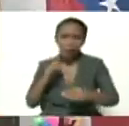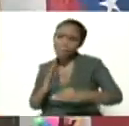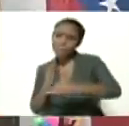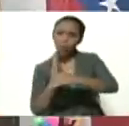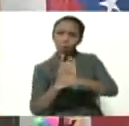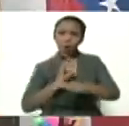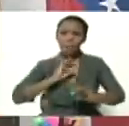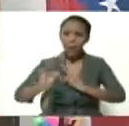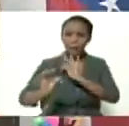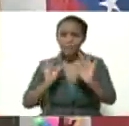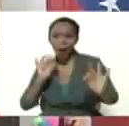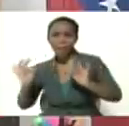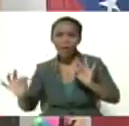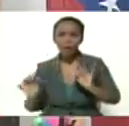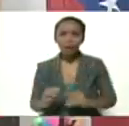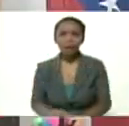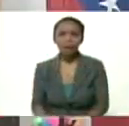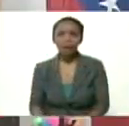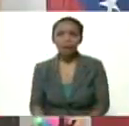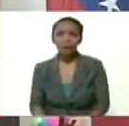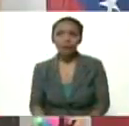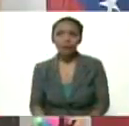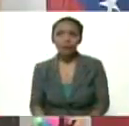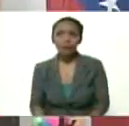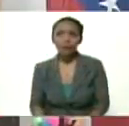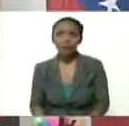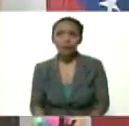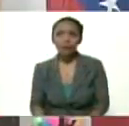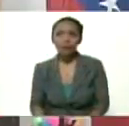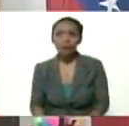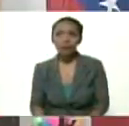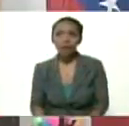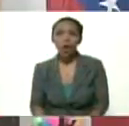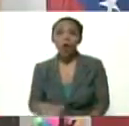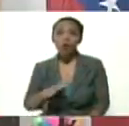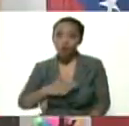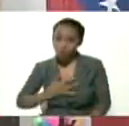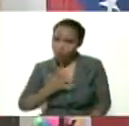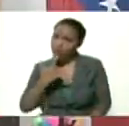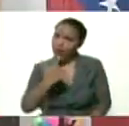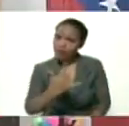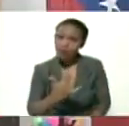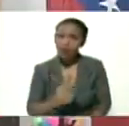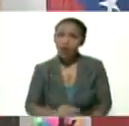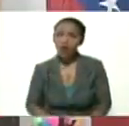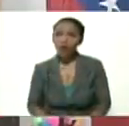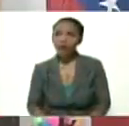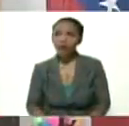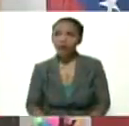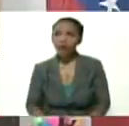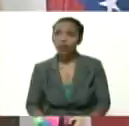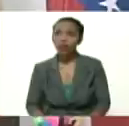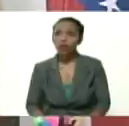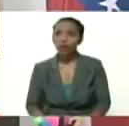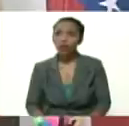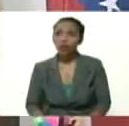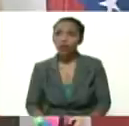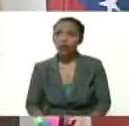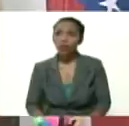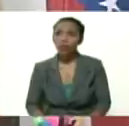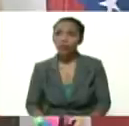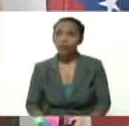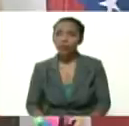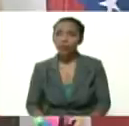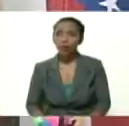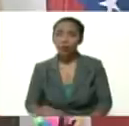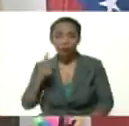cadena de contagio. Poder decirlo con con